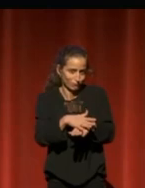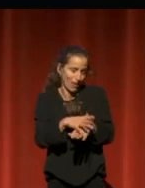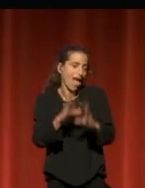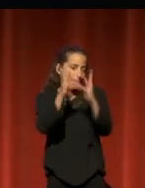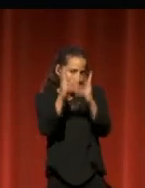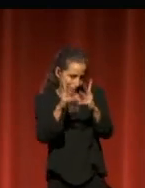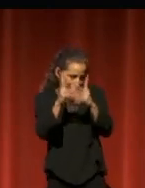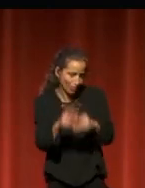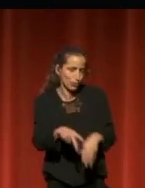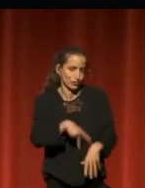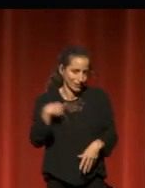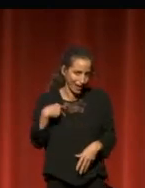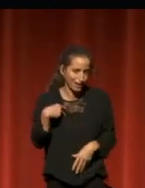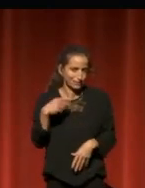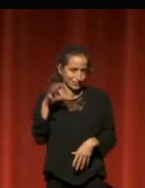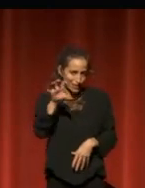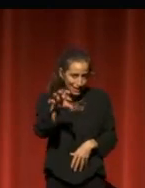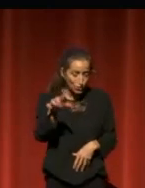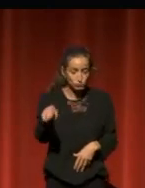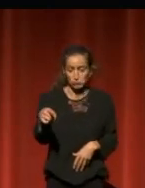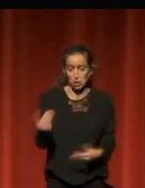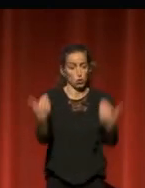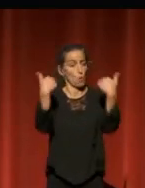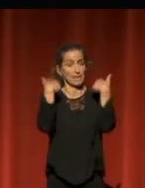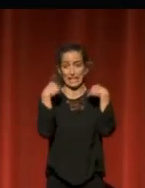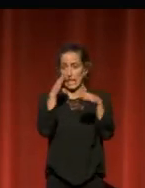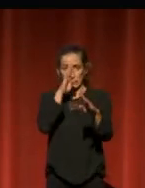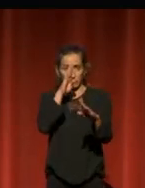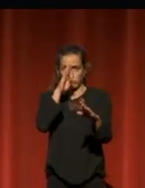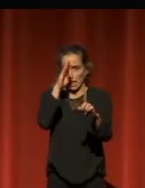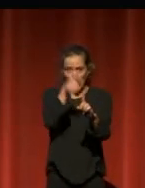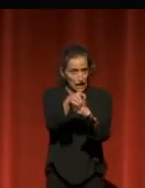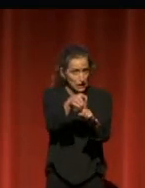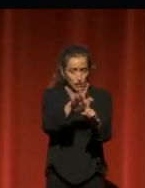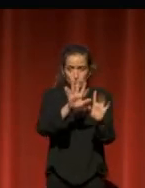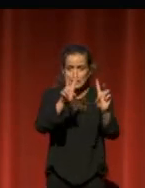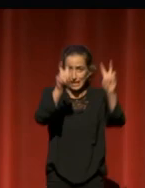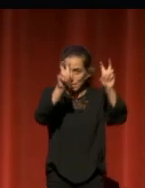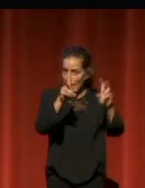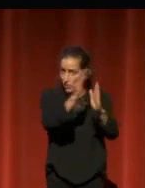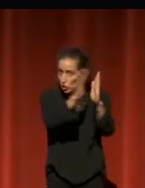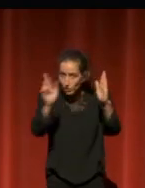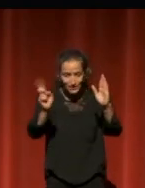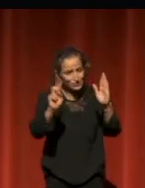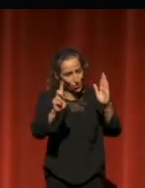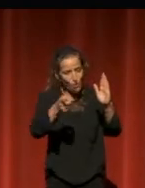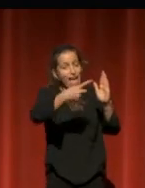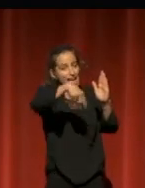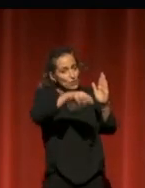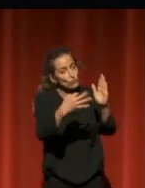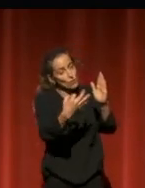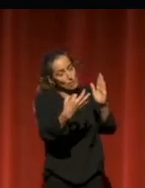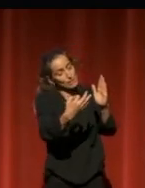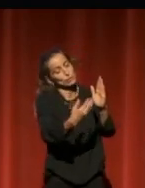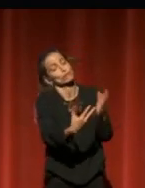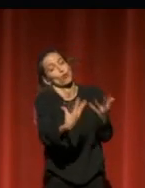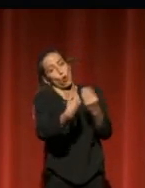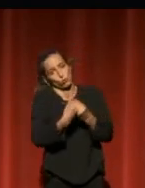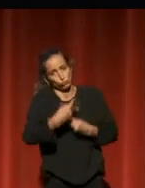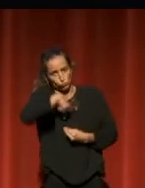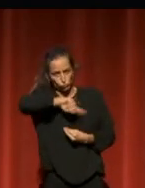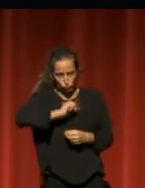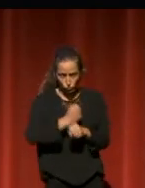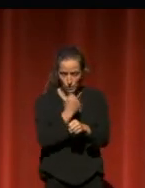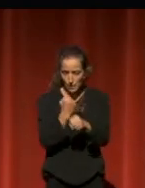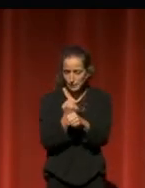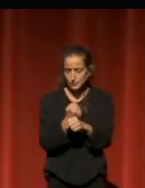unas competencias directas en materia de bibliotecas, que tiene que trabajar con todos nosotros y que, además, tiene